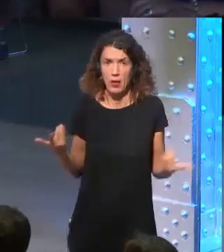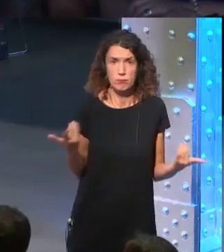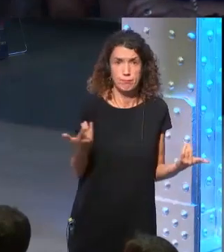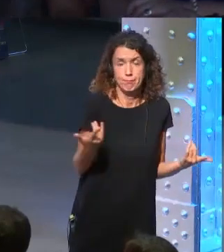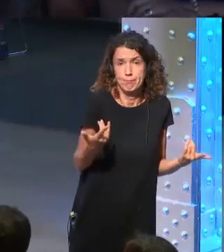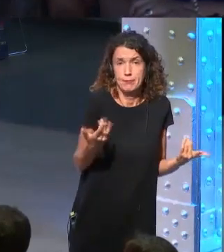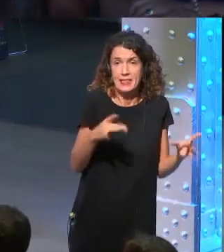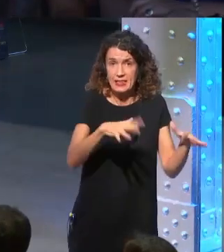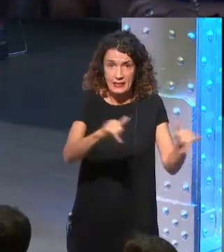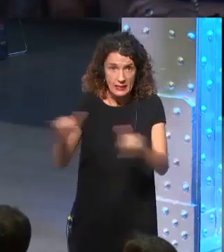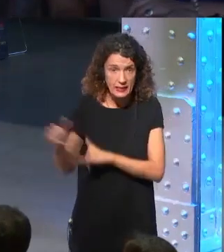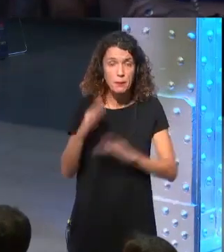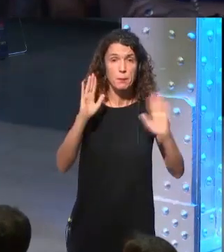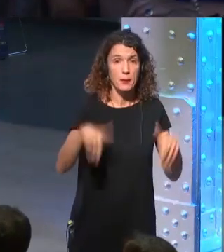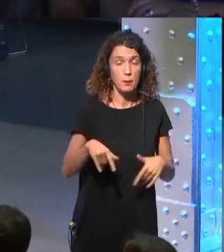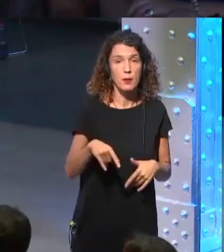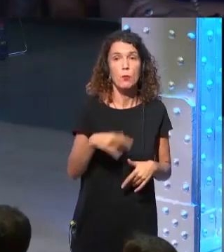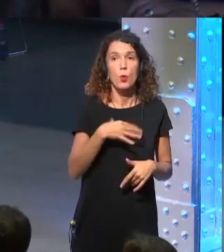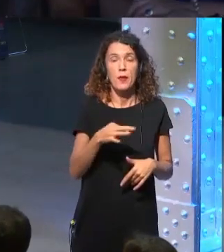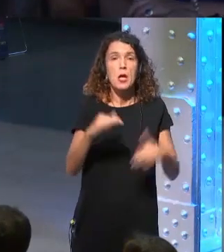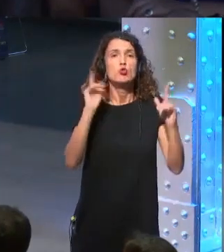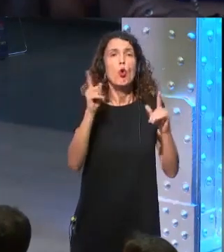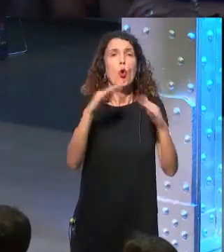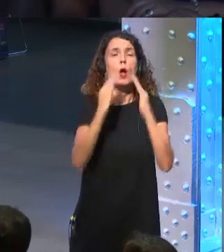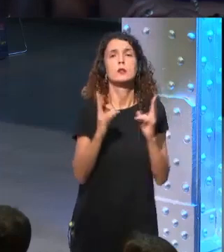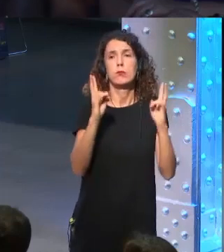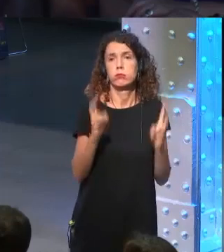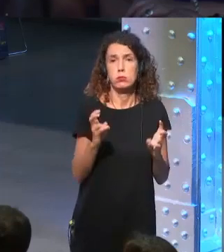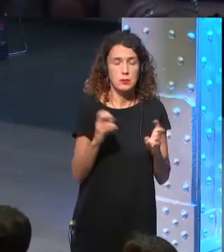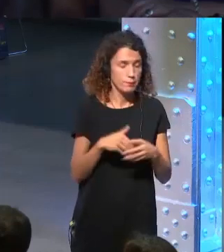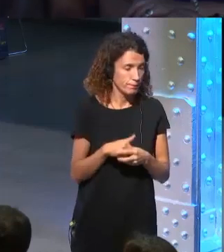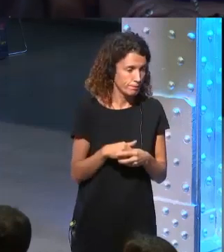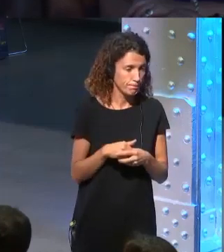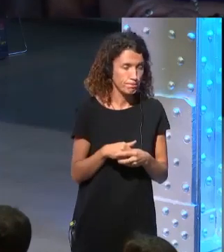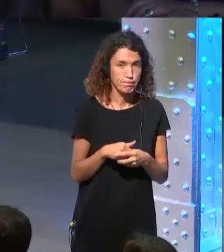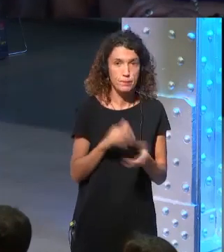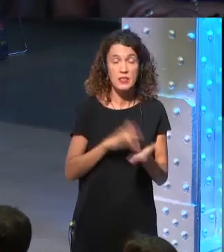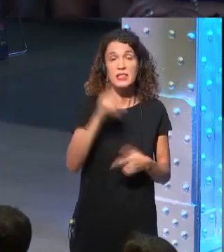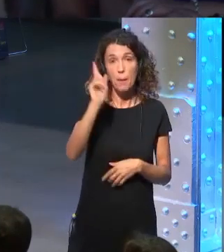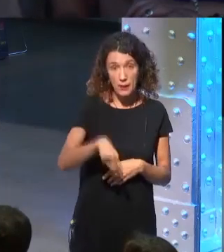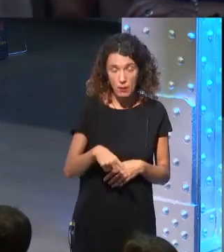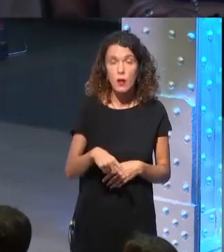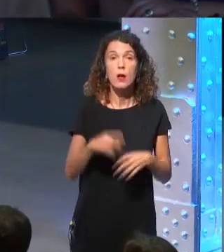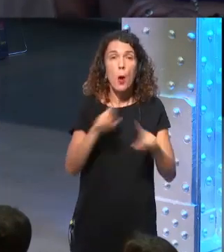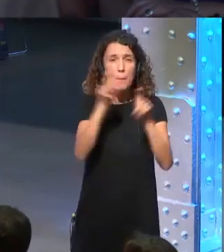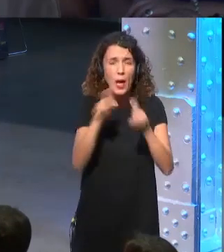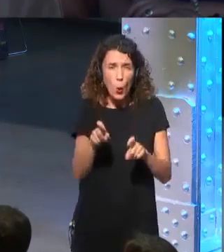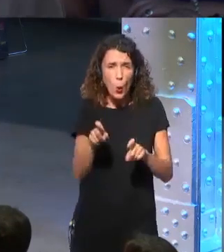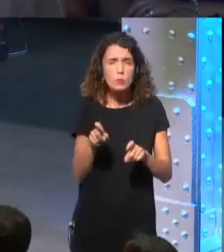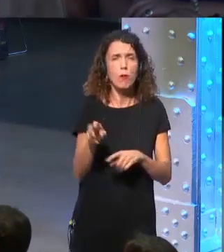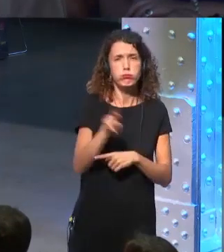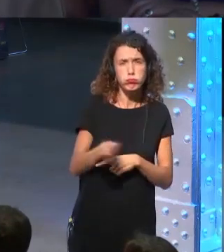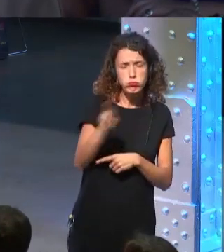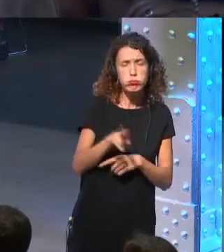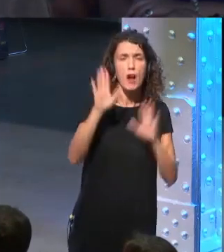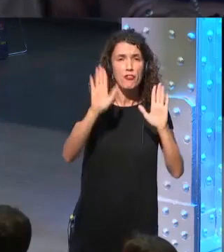de Marte y haberlas limitado a tu casa menos de lo permitido? Así, con preguntas retóricas,